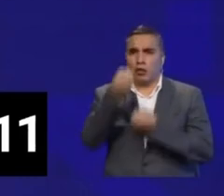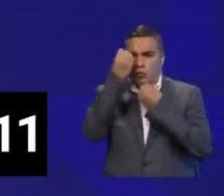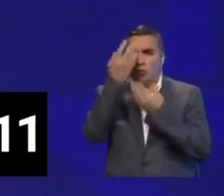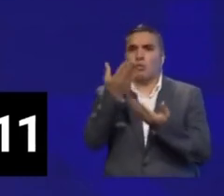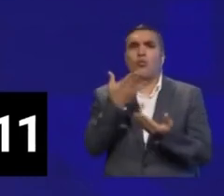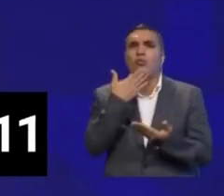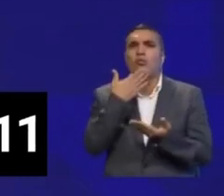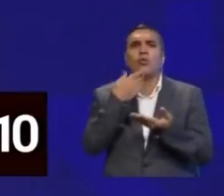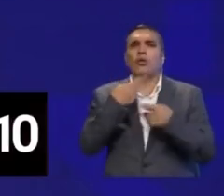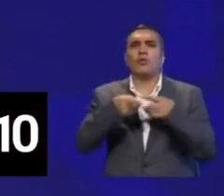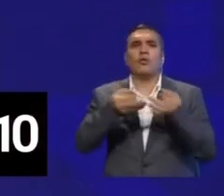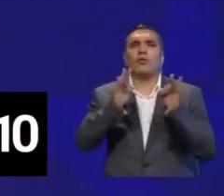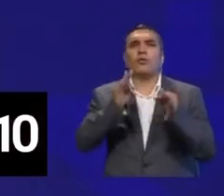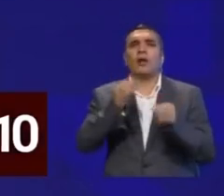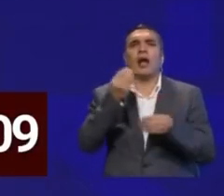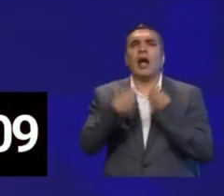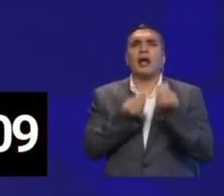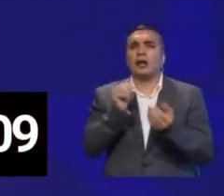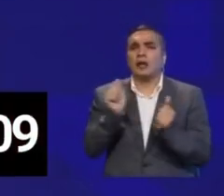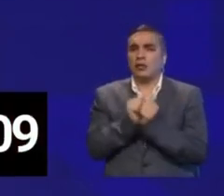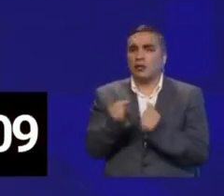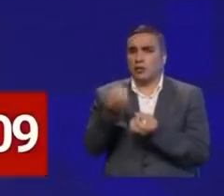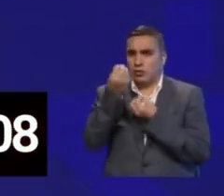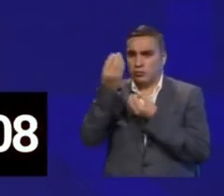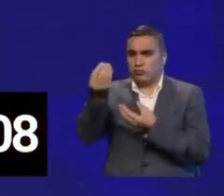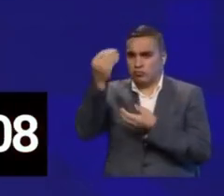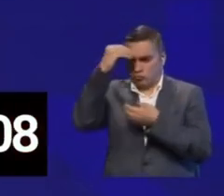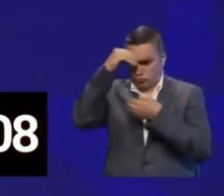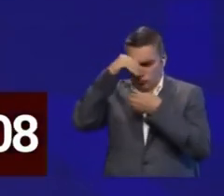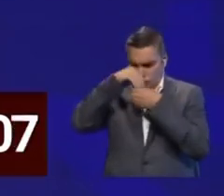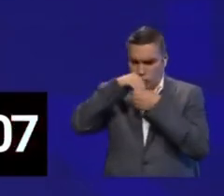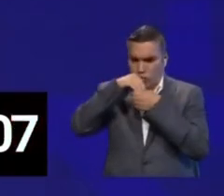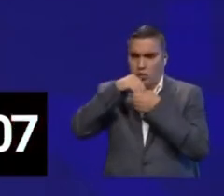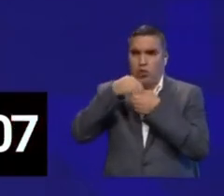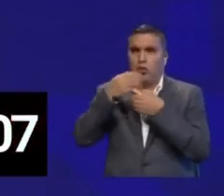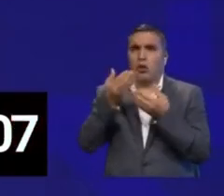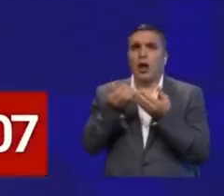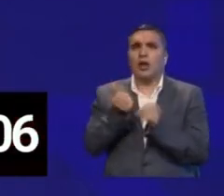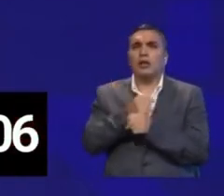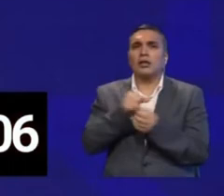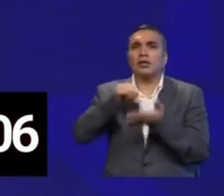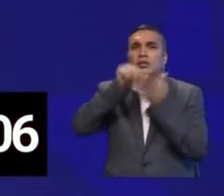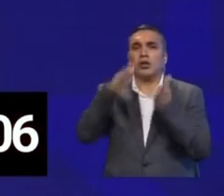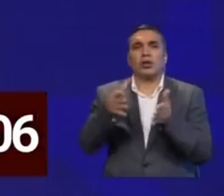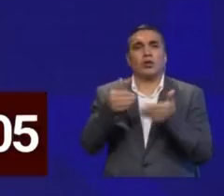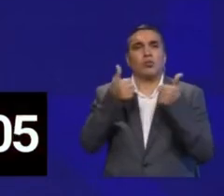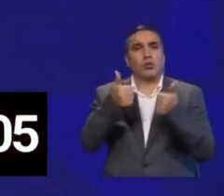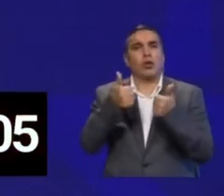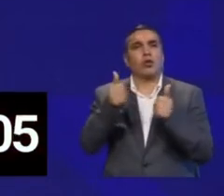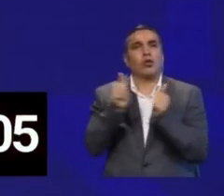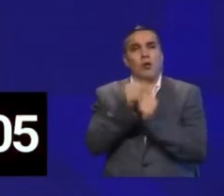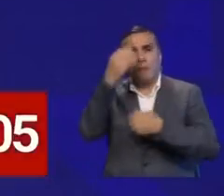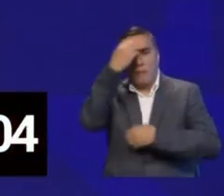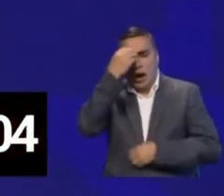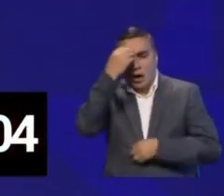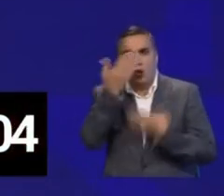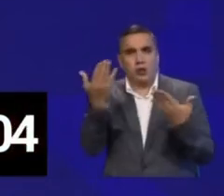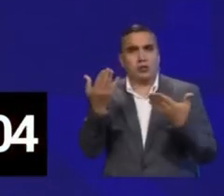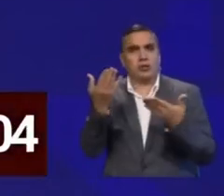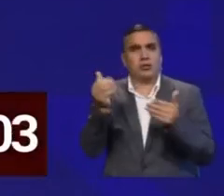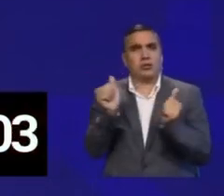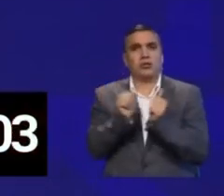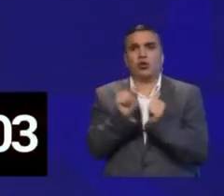de diversas maneras. ¿Qué hacer con esa información? ¿Cómo lograr ciudadanos críticos, comprometidos, con valores, que no